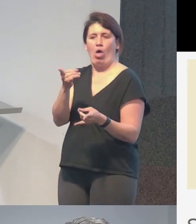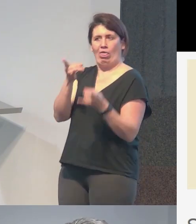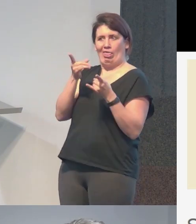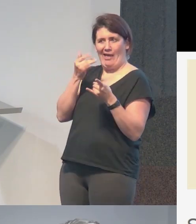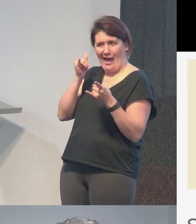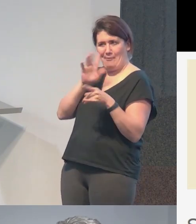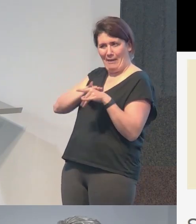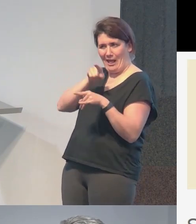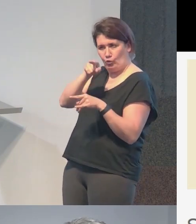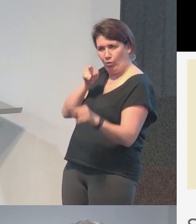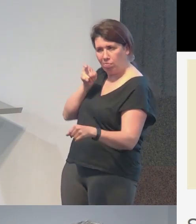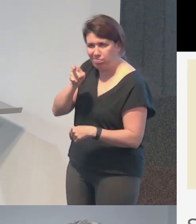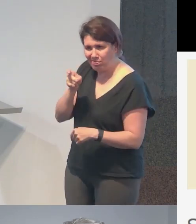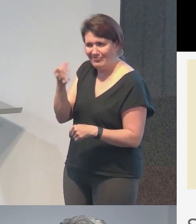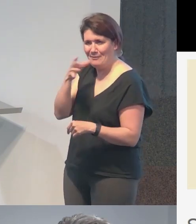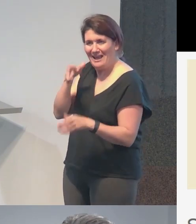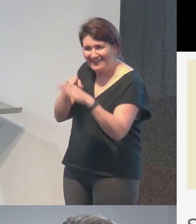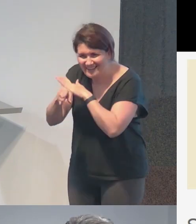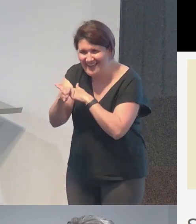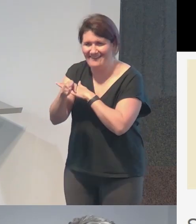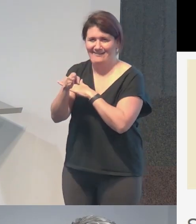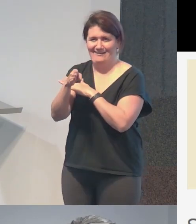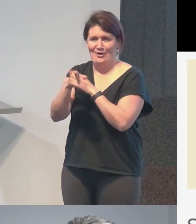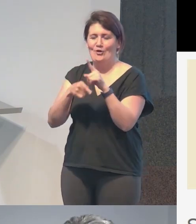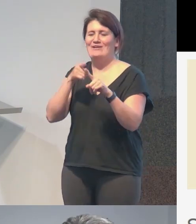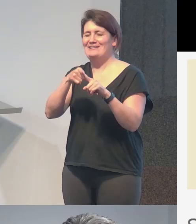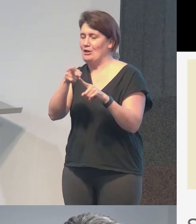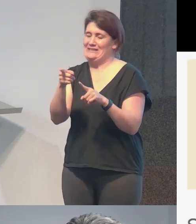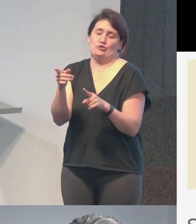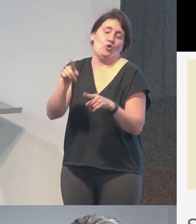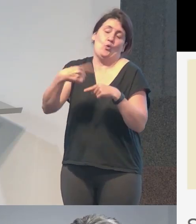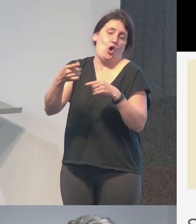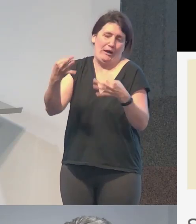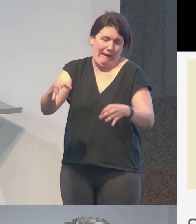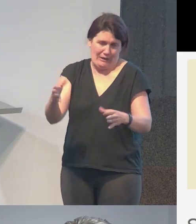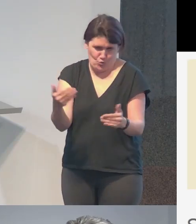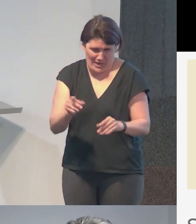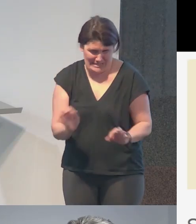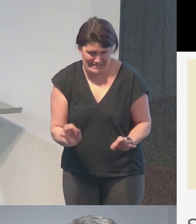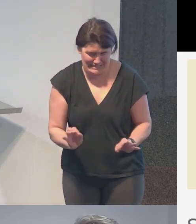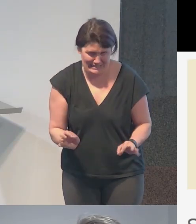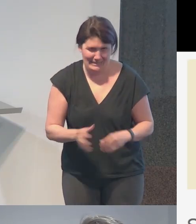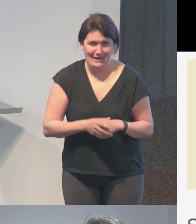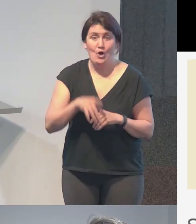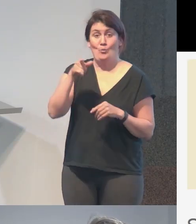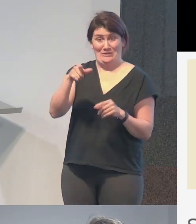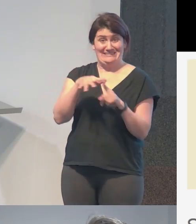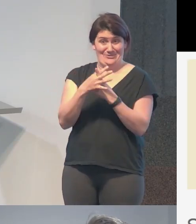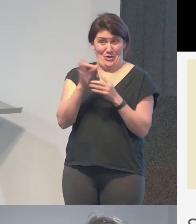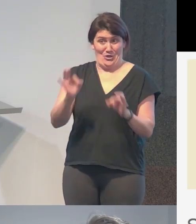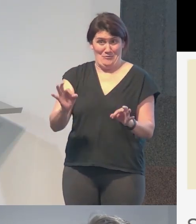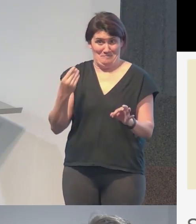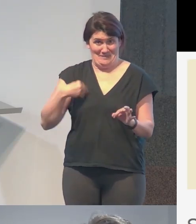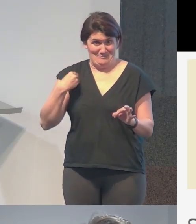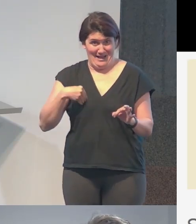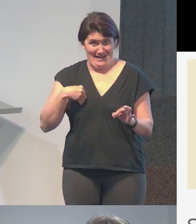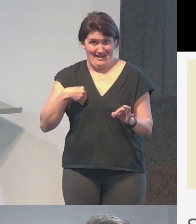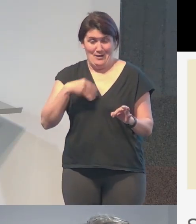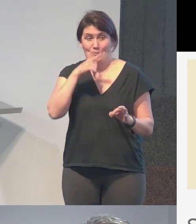atractivo para que entres ahí y luego no es nada. Pues en este caso he metido el tema